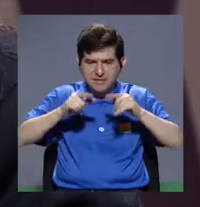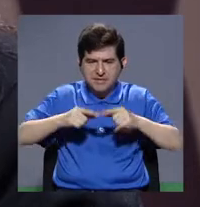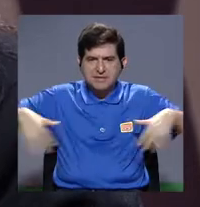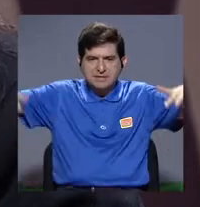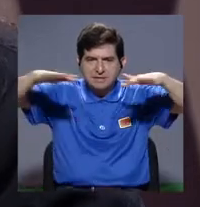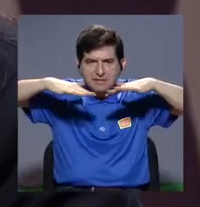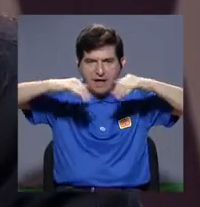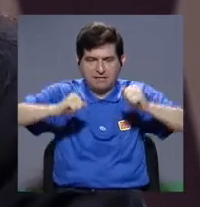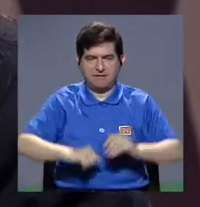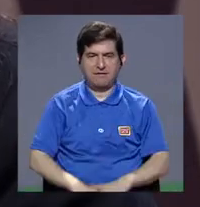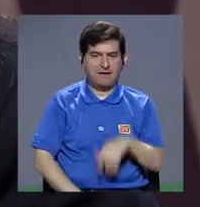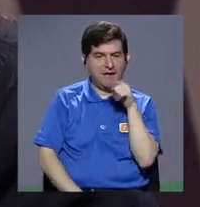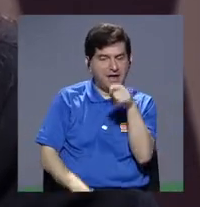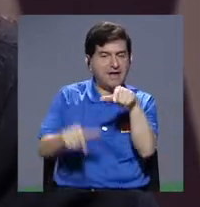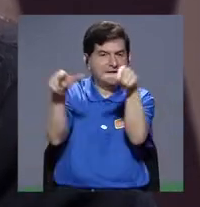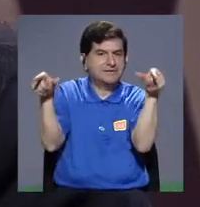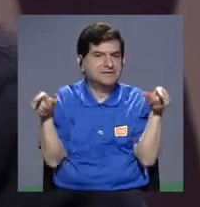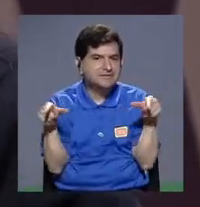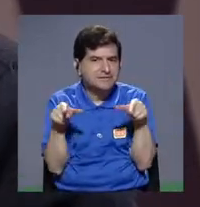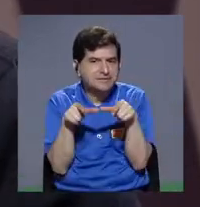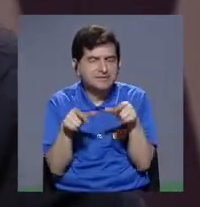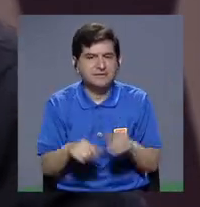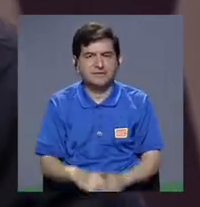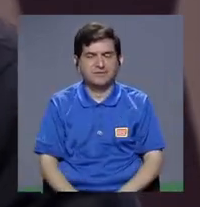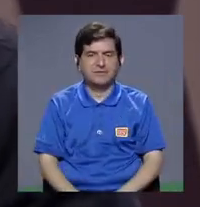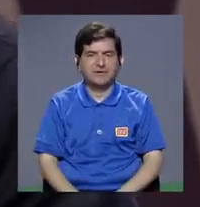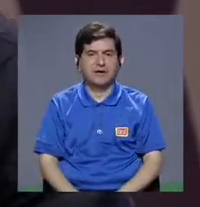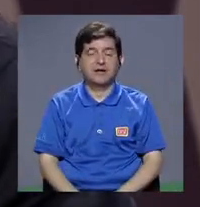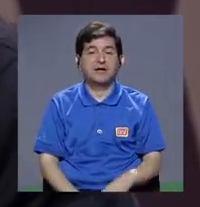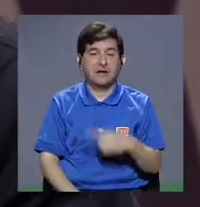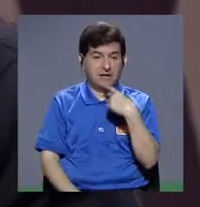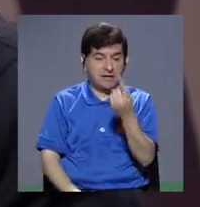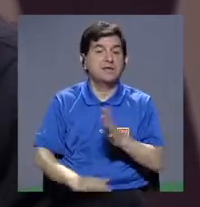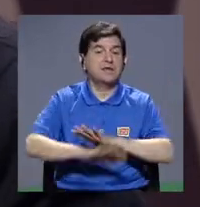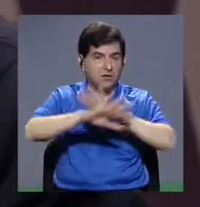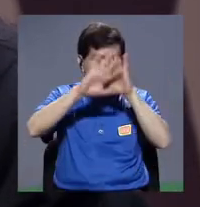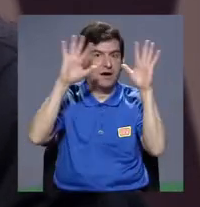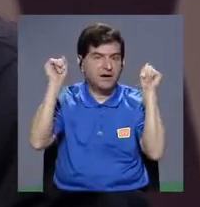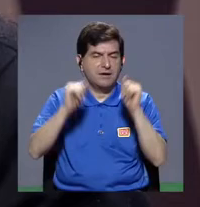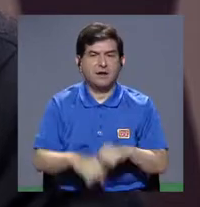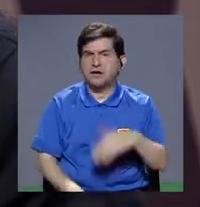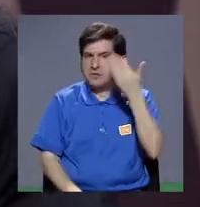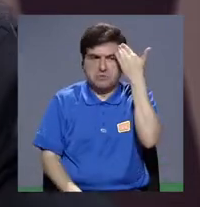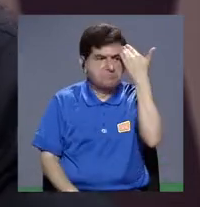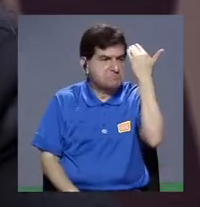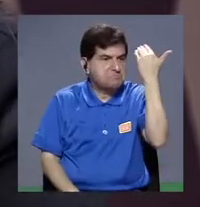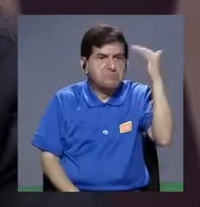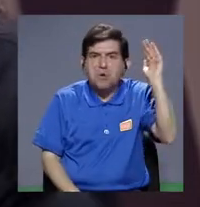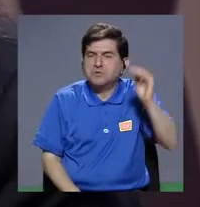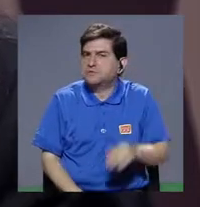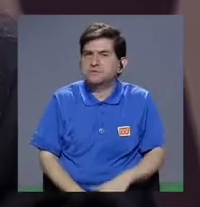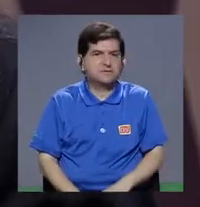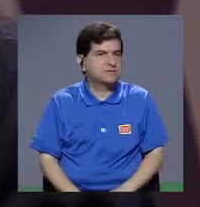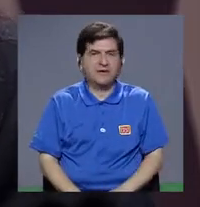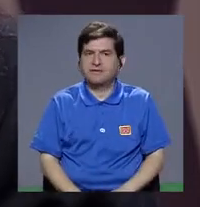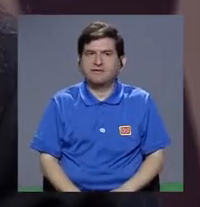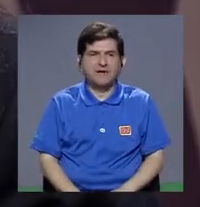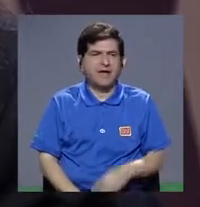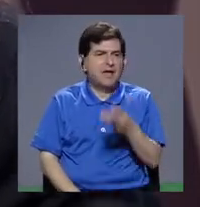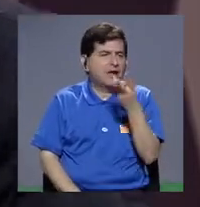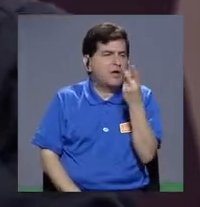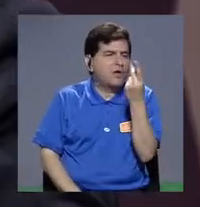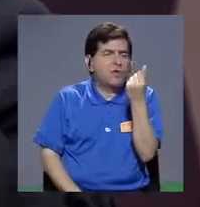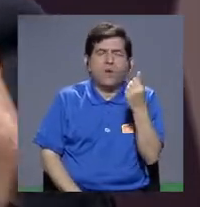geográfico donde y aquí en valga la aclaración no sabemos todavía cuán